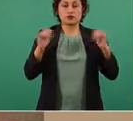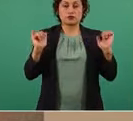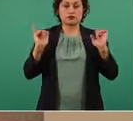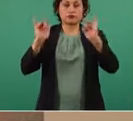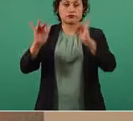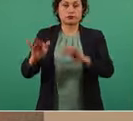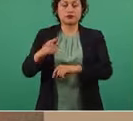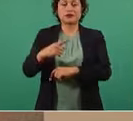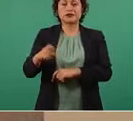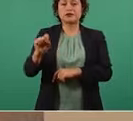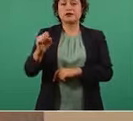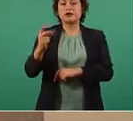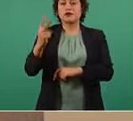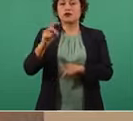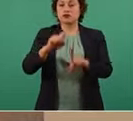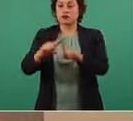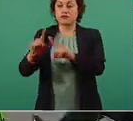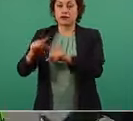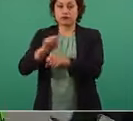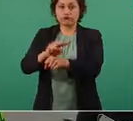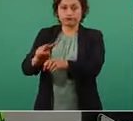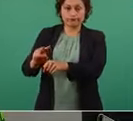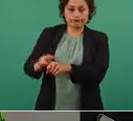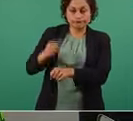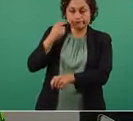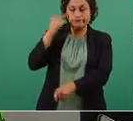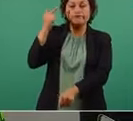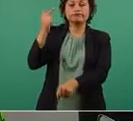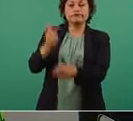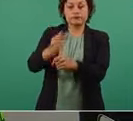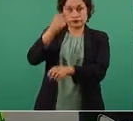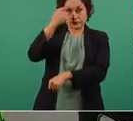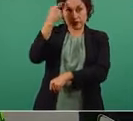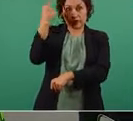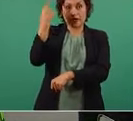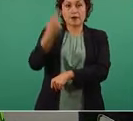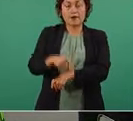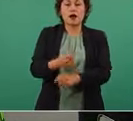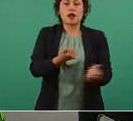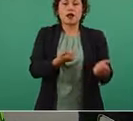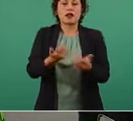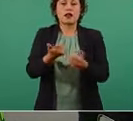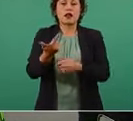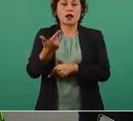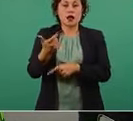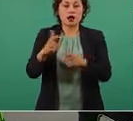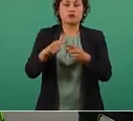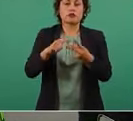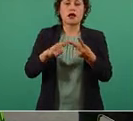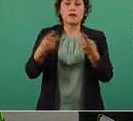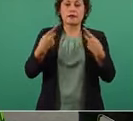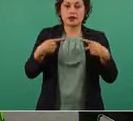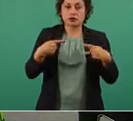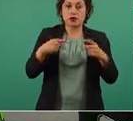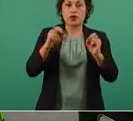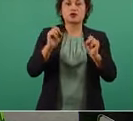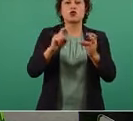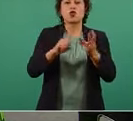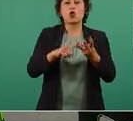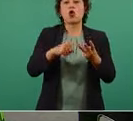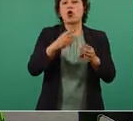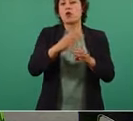962 operaciones en funciones de Guardia Costera para combatir, desde luego, el tráfico de armas, personas y mercancías. Se